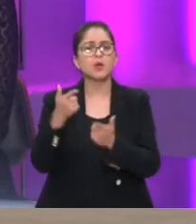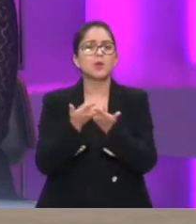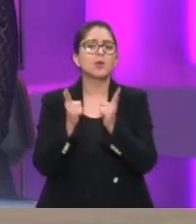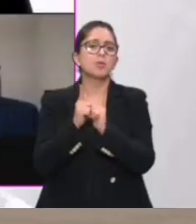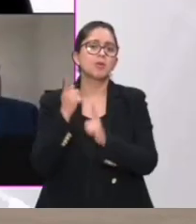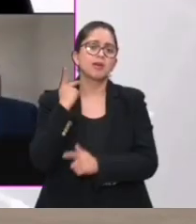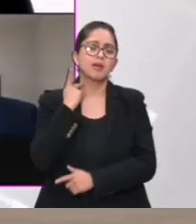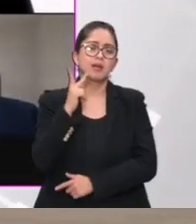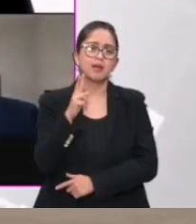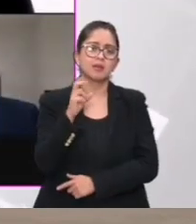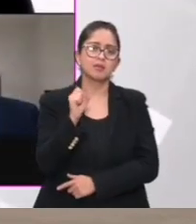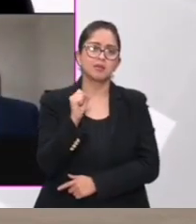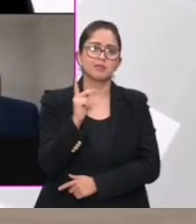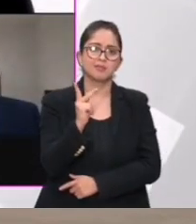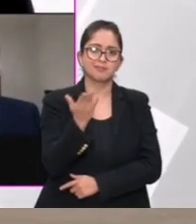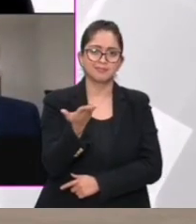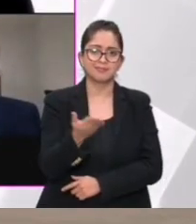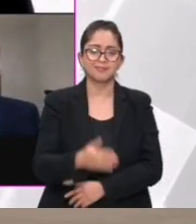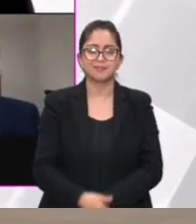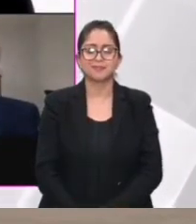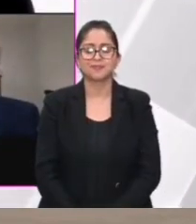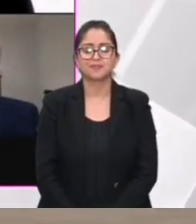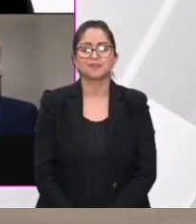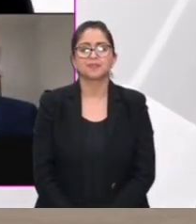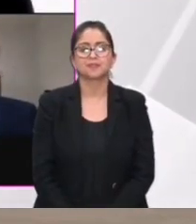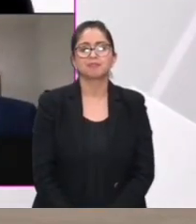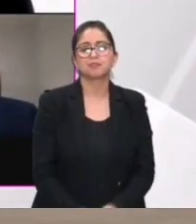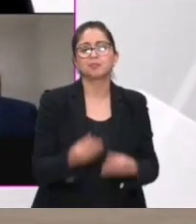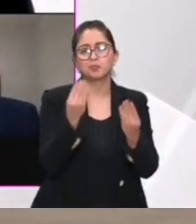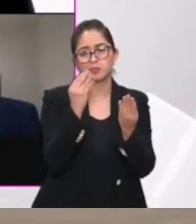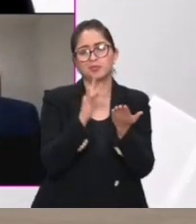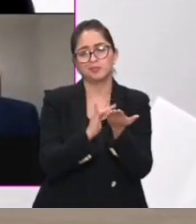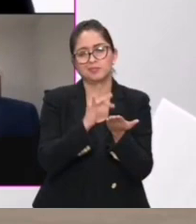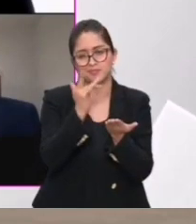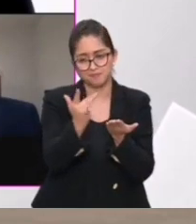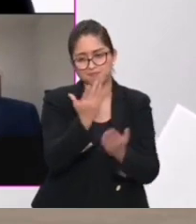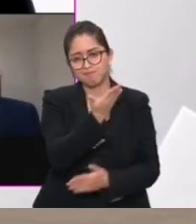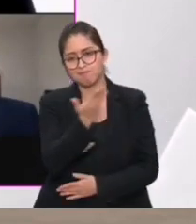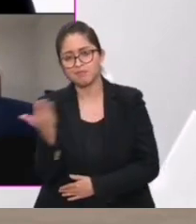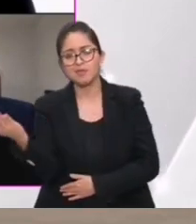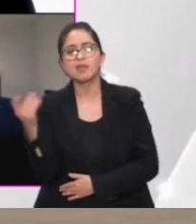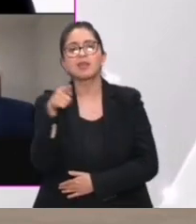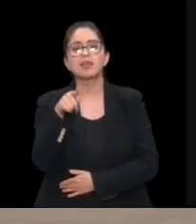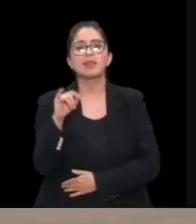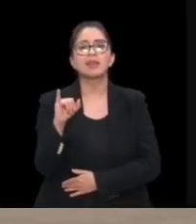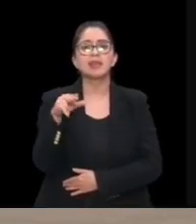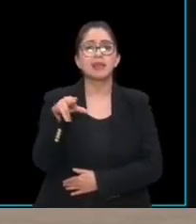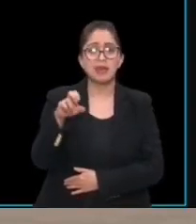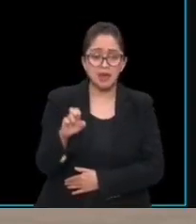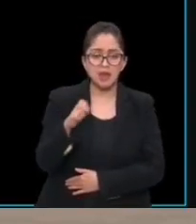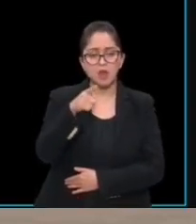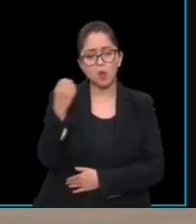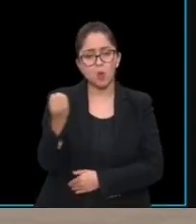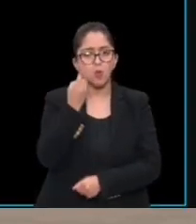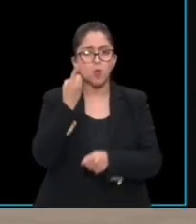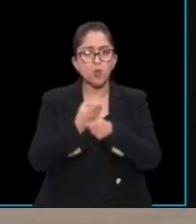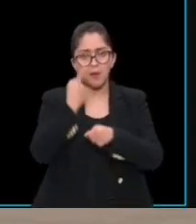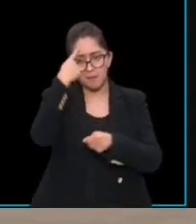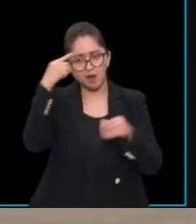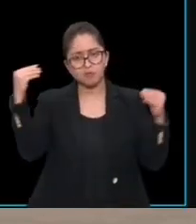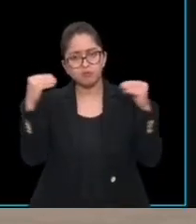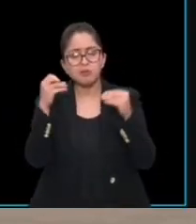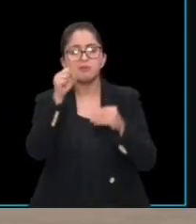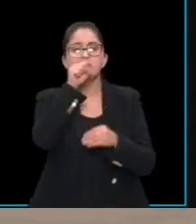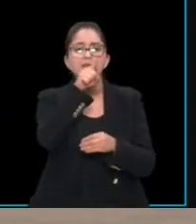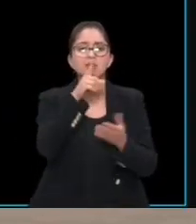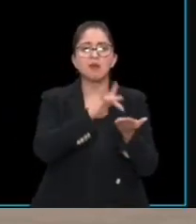Progresistas. Muchas gracias. Pues únicamente agradecerles a ustedes, agradecerle al Instituto Nacional Electoral por este espacio, agradecerle a toda la gente que nos está